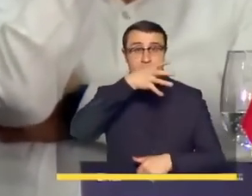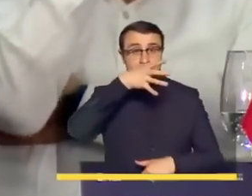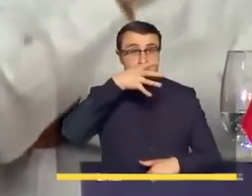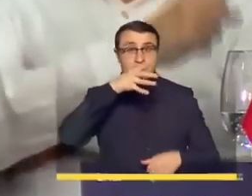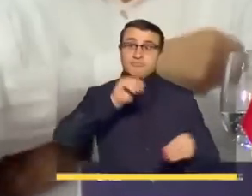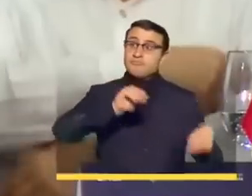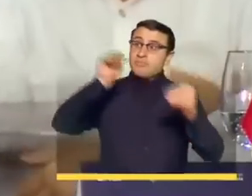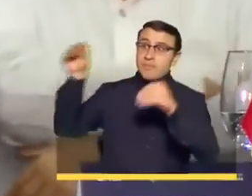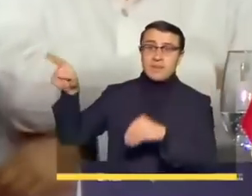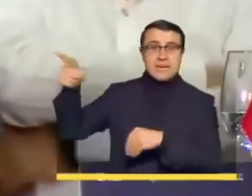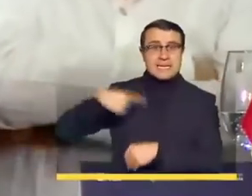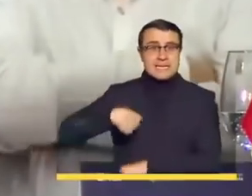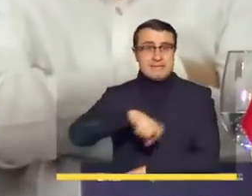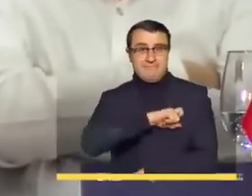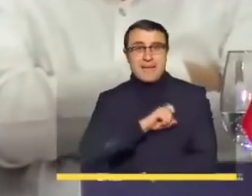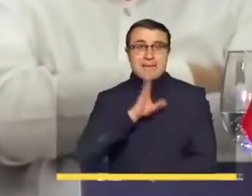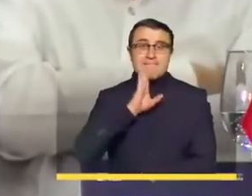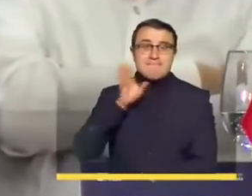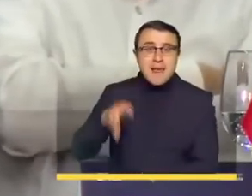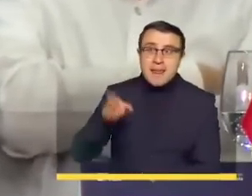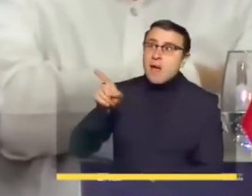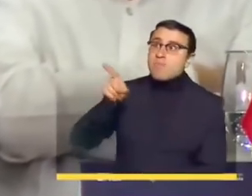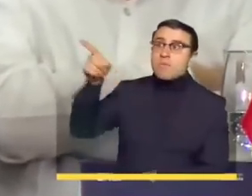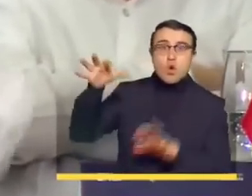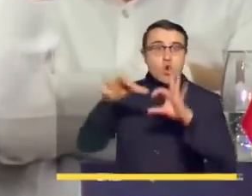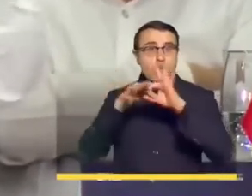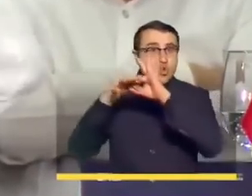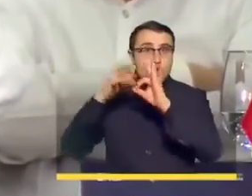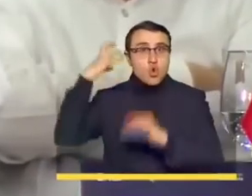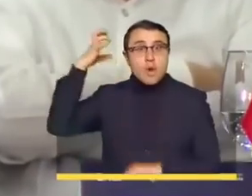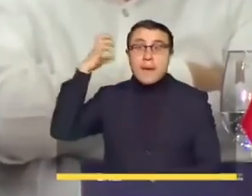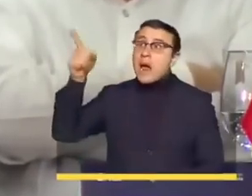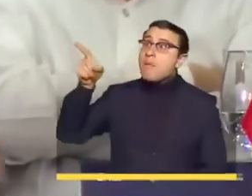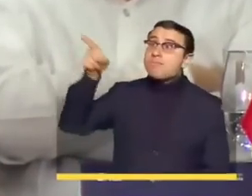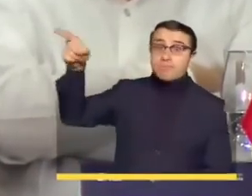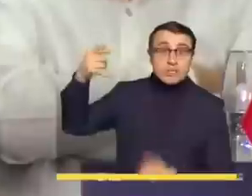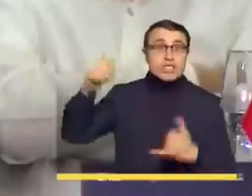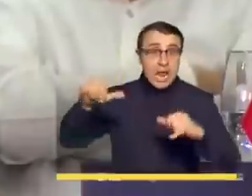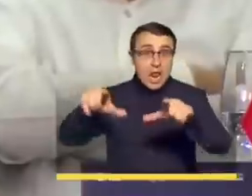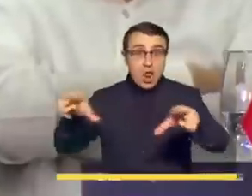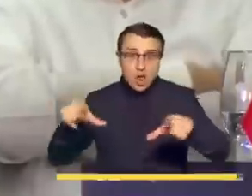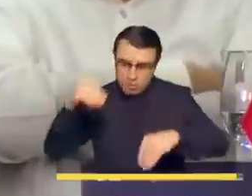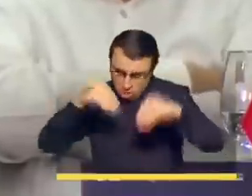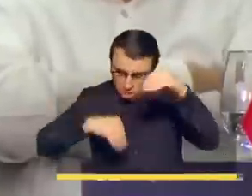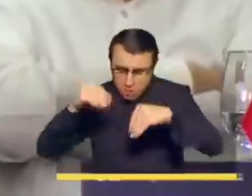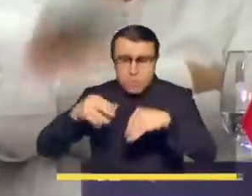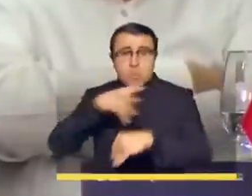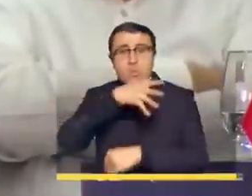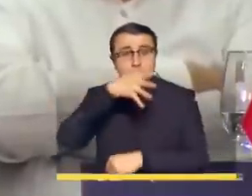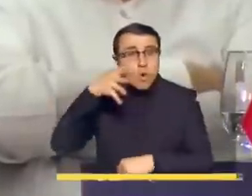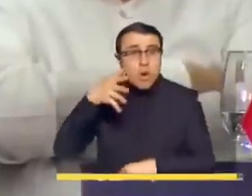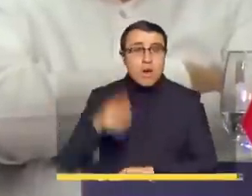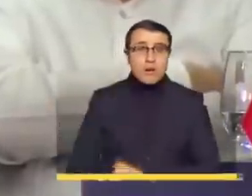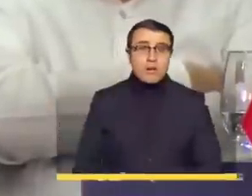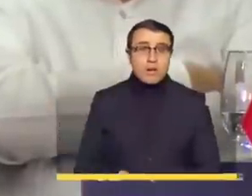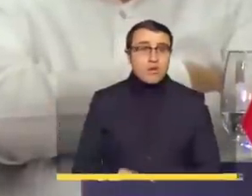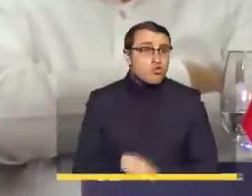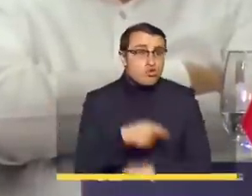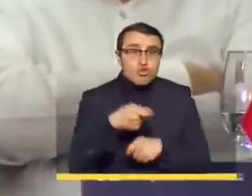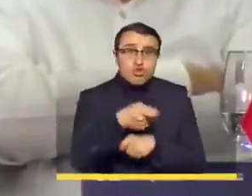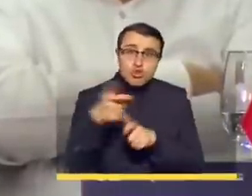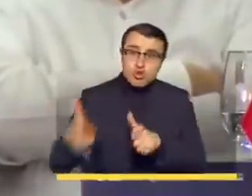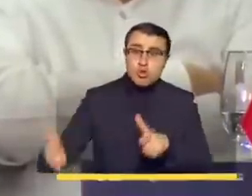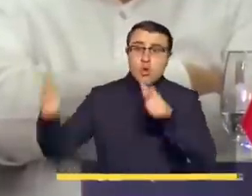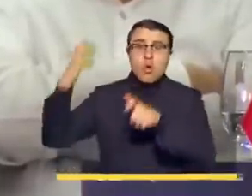estar en España y en Bruselas, allá donde está la Unión Europea, allá hay laboratorios de cocaína, junto al Parlamento